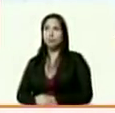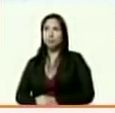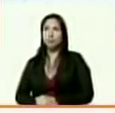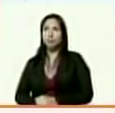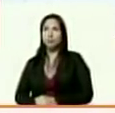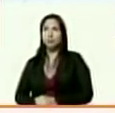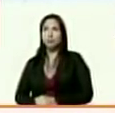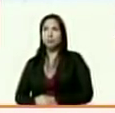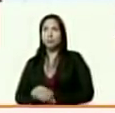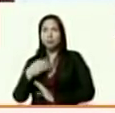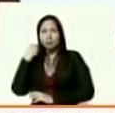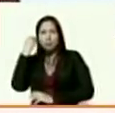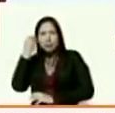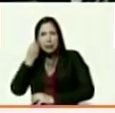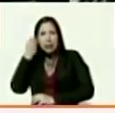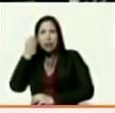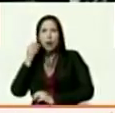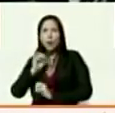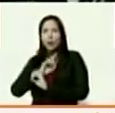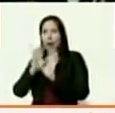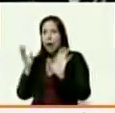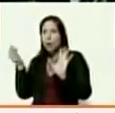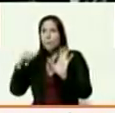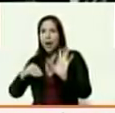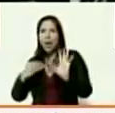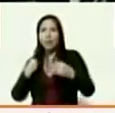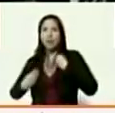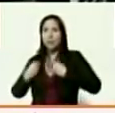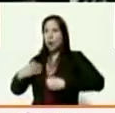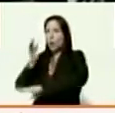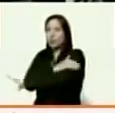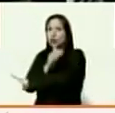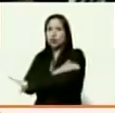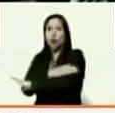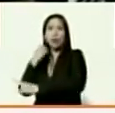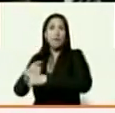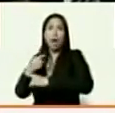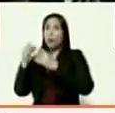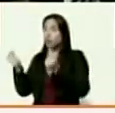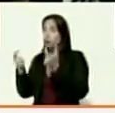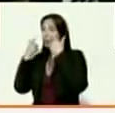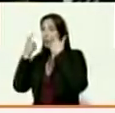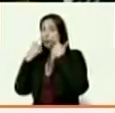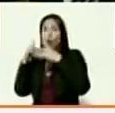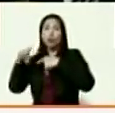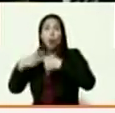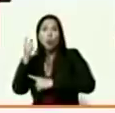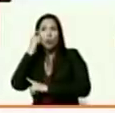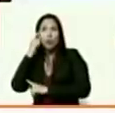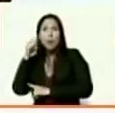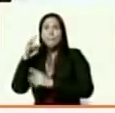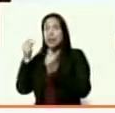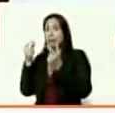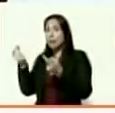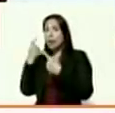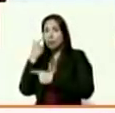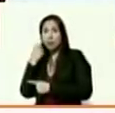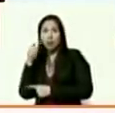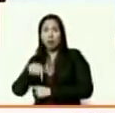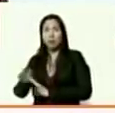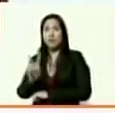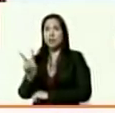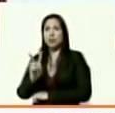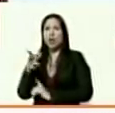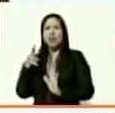creo que lo están teniendo más claro. Viene el desespero. Hay que estar mosca todos estos días. Hay que estar pendiente aquí en Venezuela.